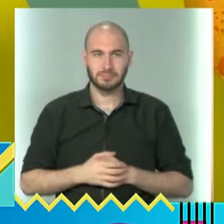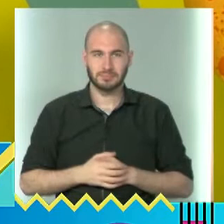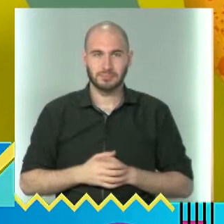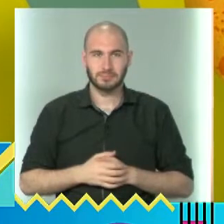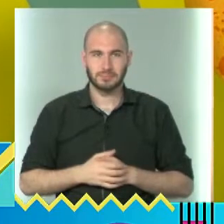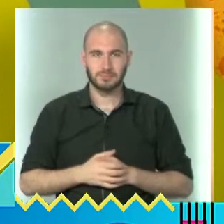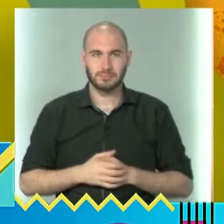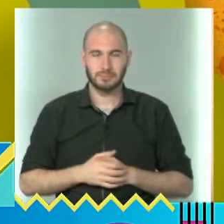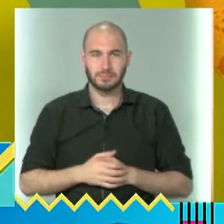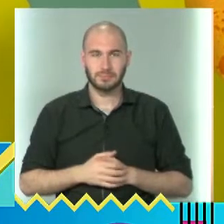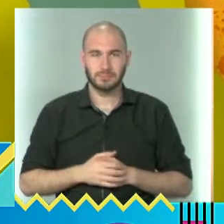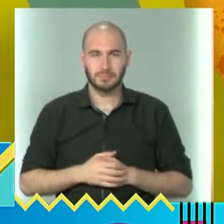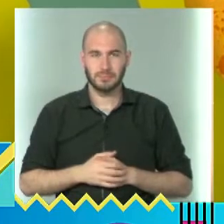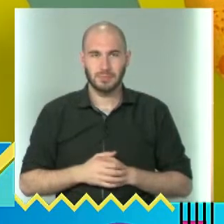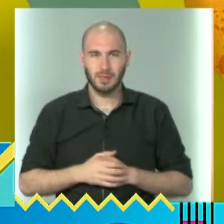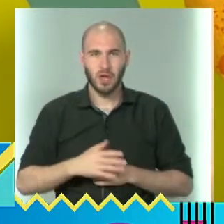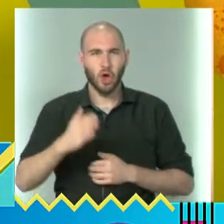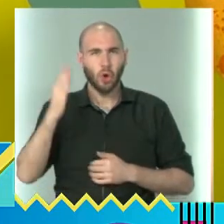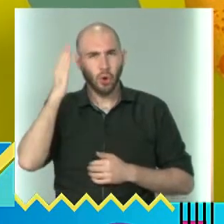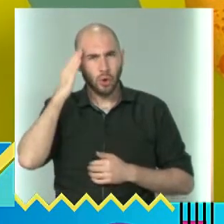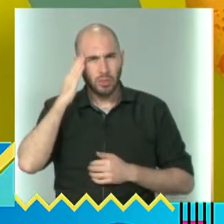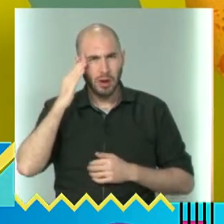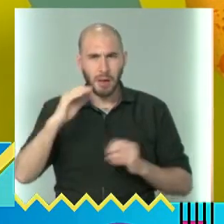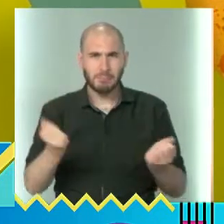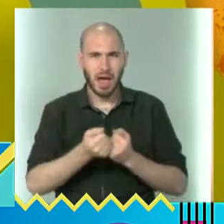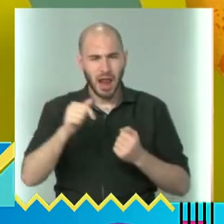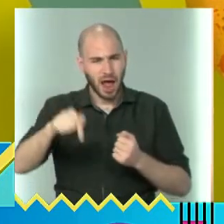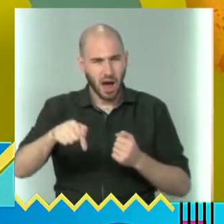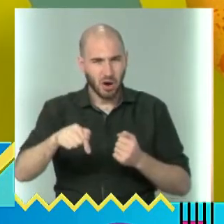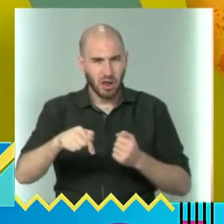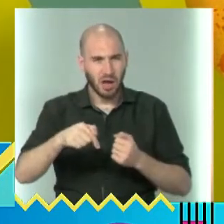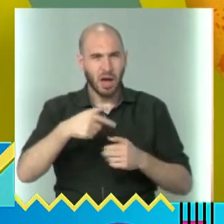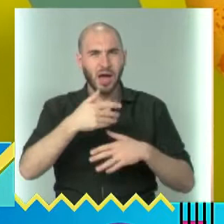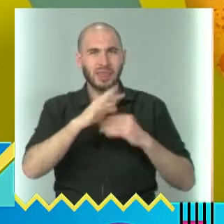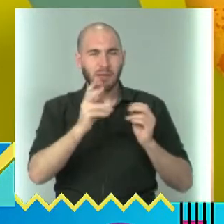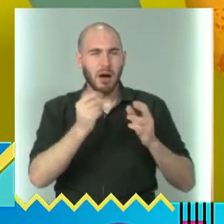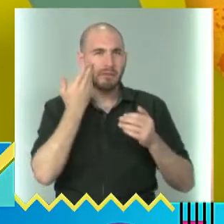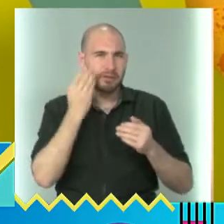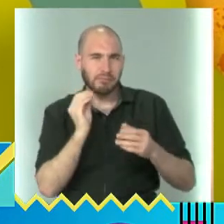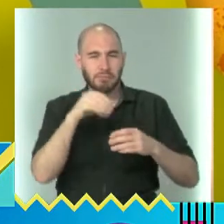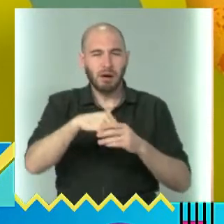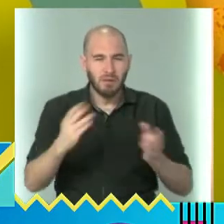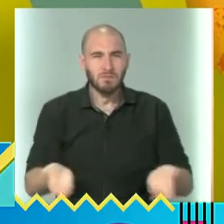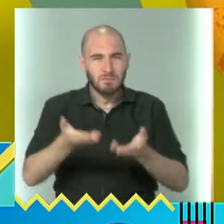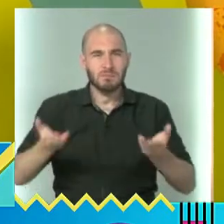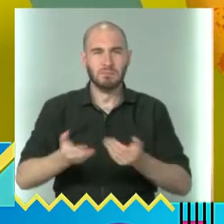Me parece que a la cultura frívola del presente el juego de las redes agrega,